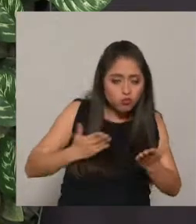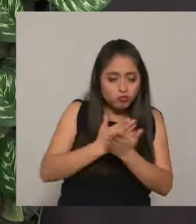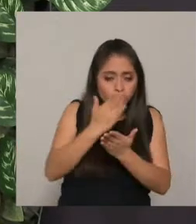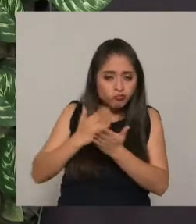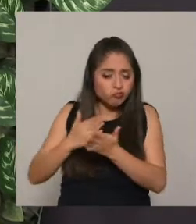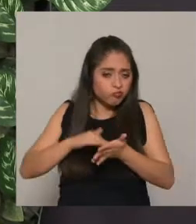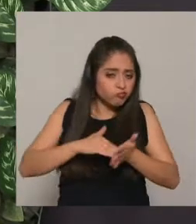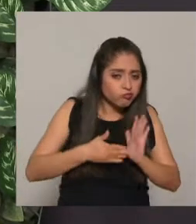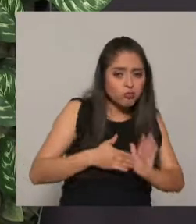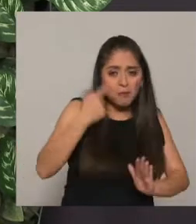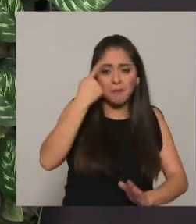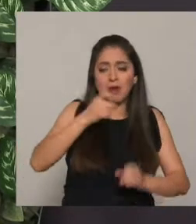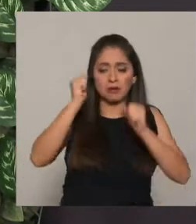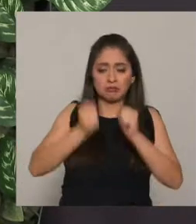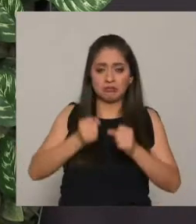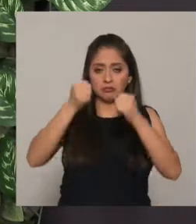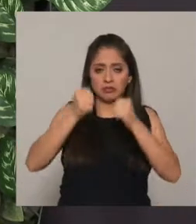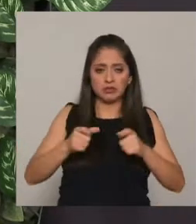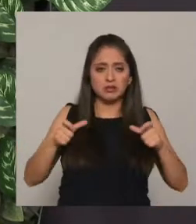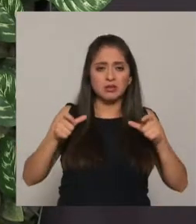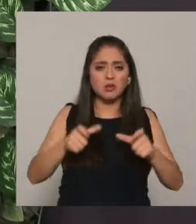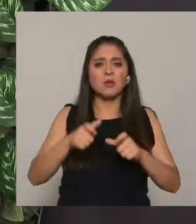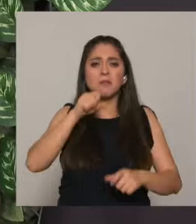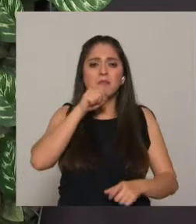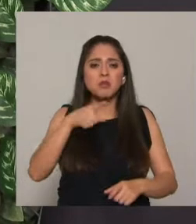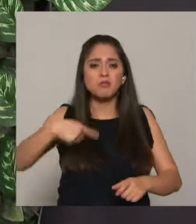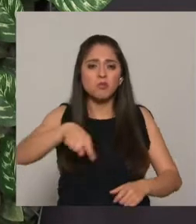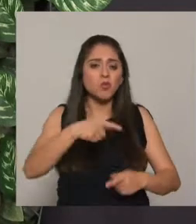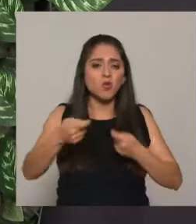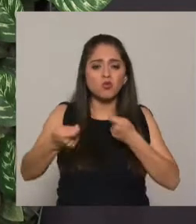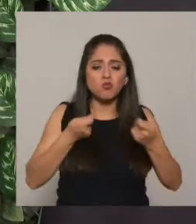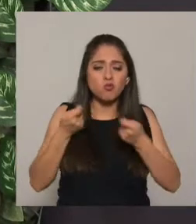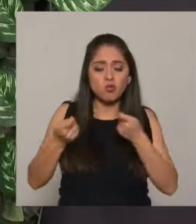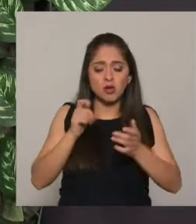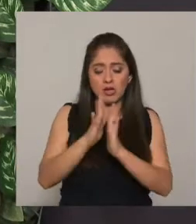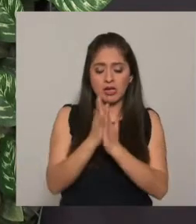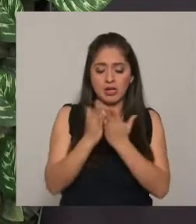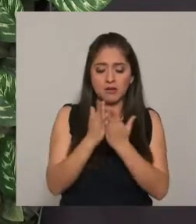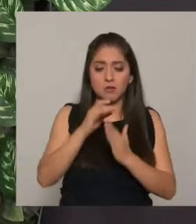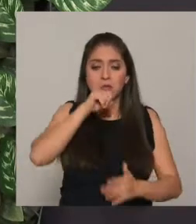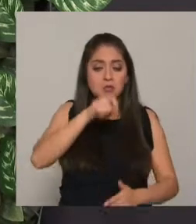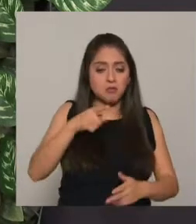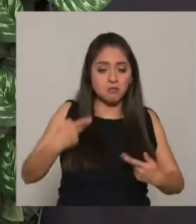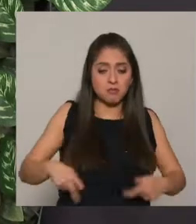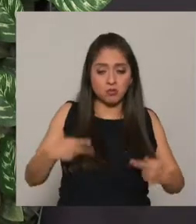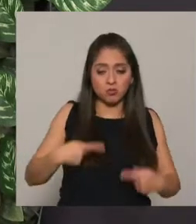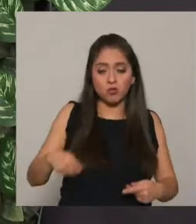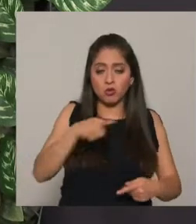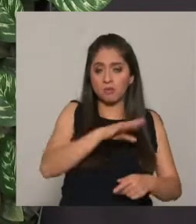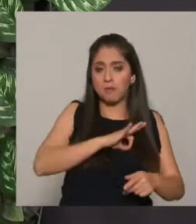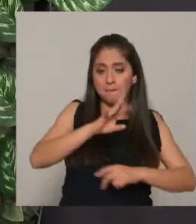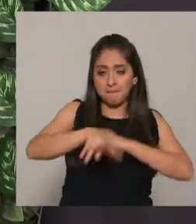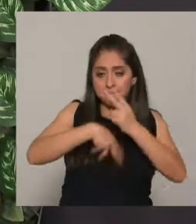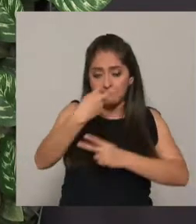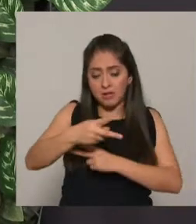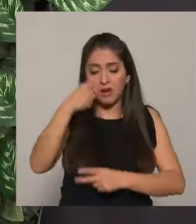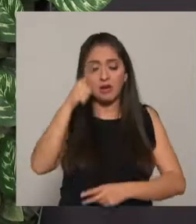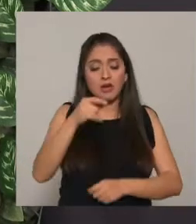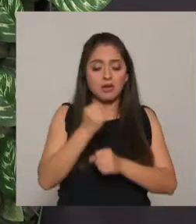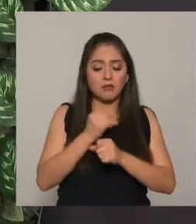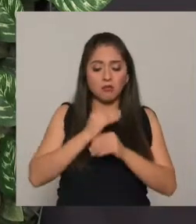estableciendo protocolos de seguridad, control de los mismos libros, control del personal que accede a estos libros porque es información